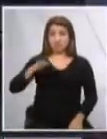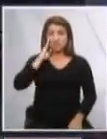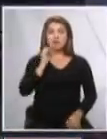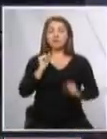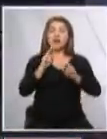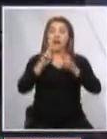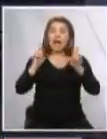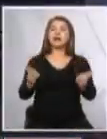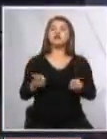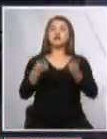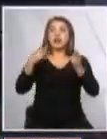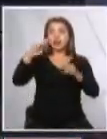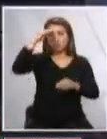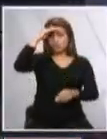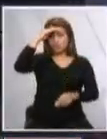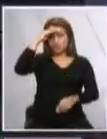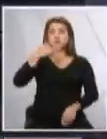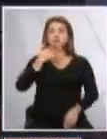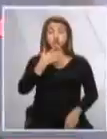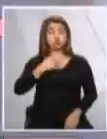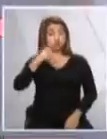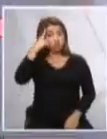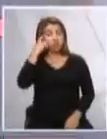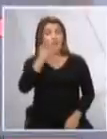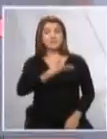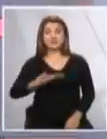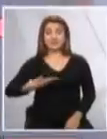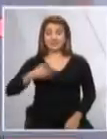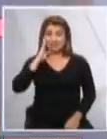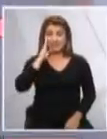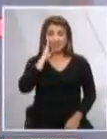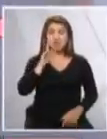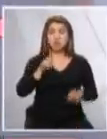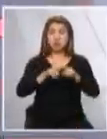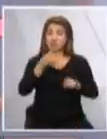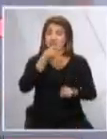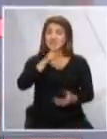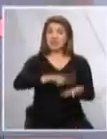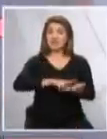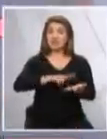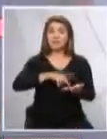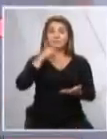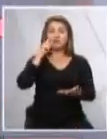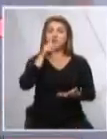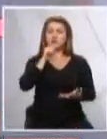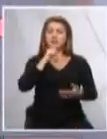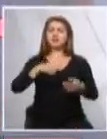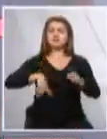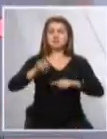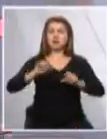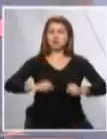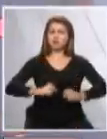cierta confianza y credibilidad, porque yo creo que la presidenta Bachelet es honesta, pero no ha tenido la firmeza para castigar ciertas conductas que